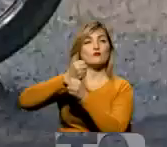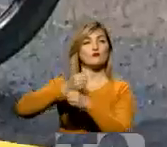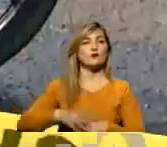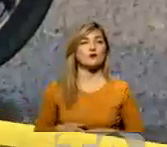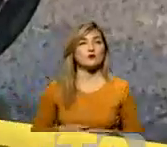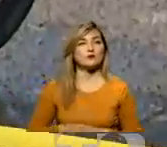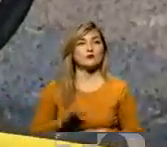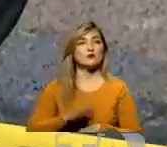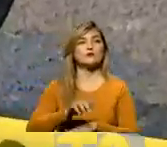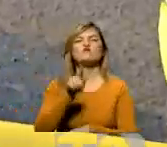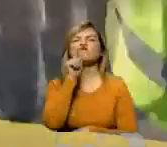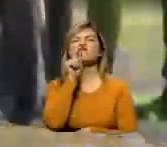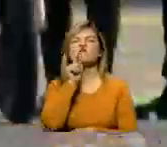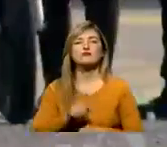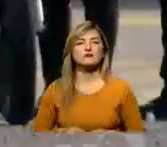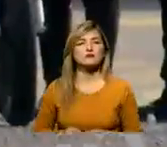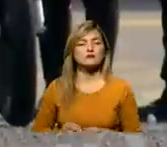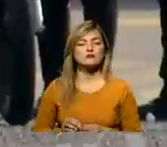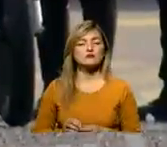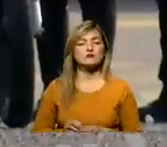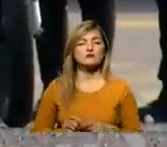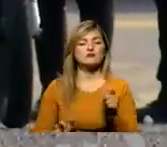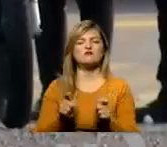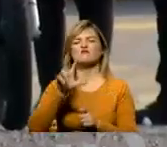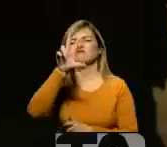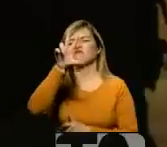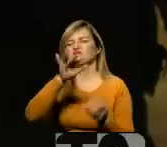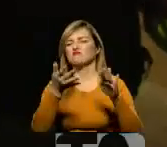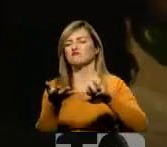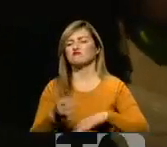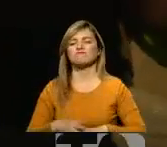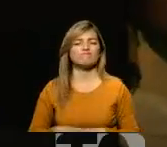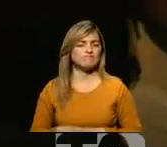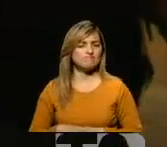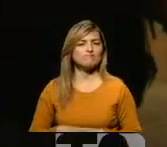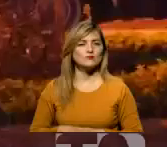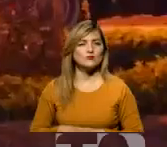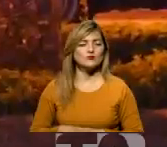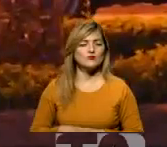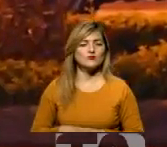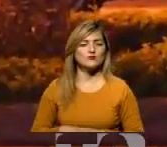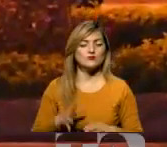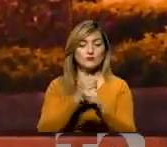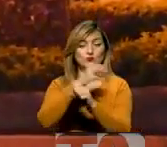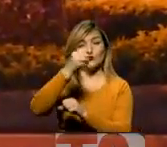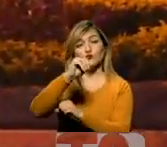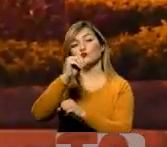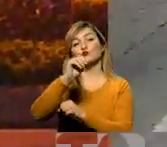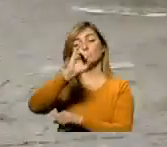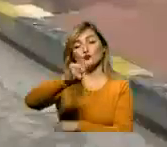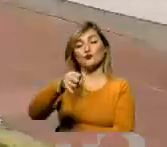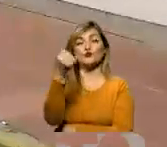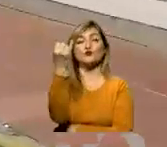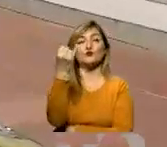para dar con los responsables. En total, tres muertes violentas. Tres hechos de sangre entre la noche del miércoles y la del